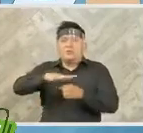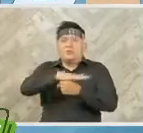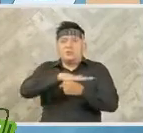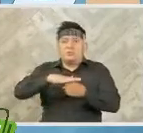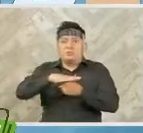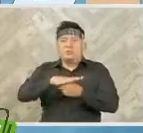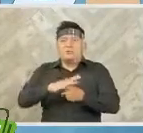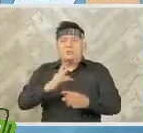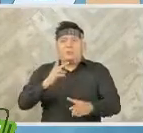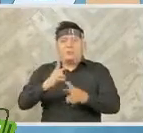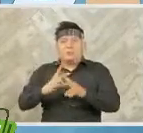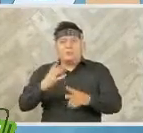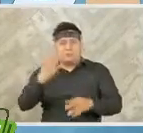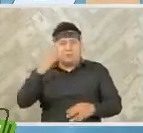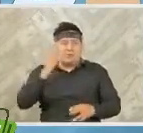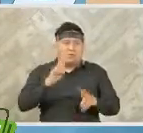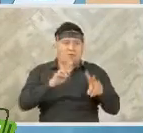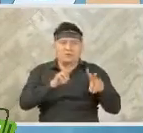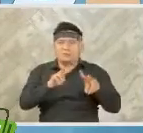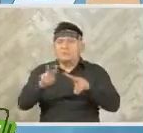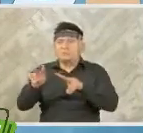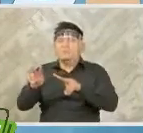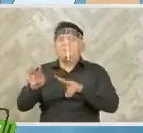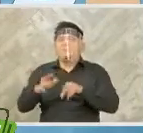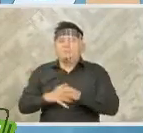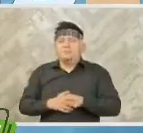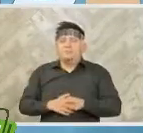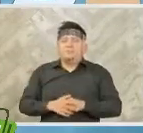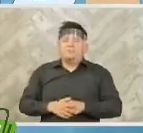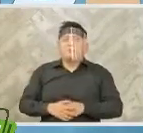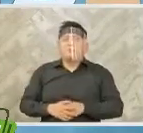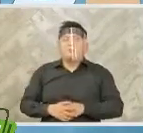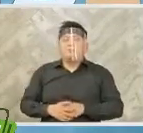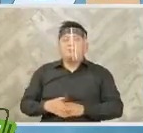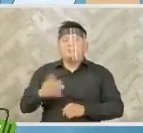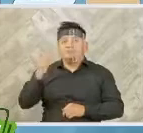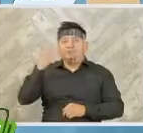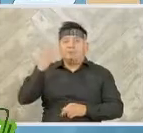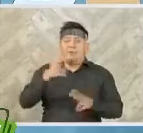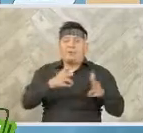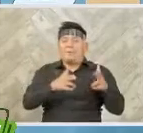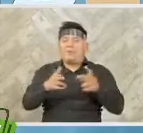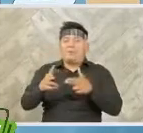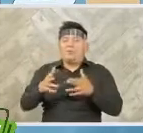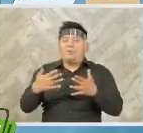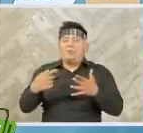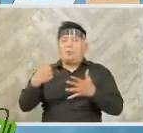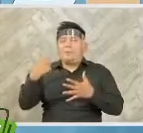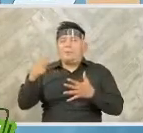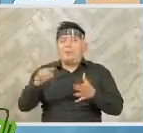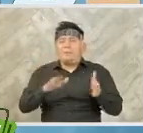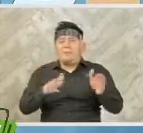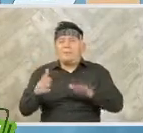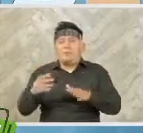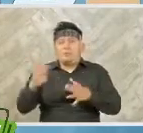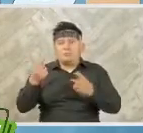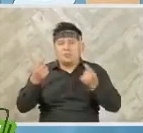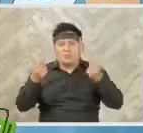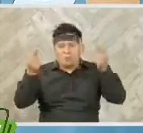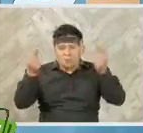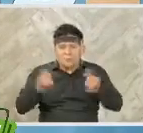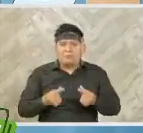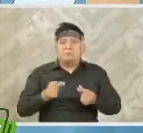primero identificarlos y se identifican de acuerdo al índice de delitos que presentados en los últimos años. Estos